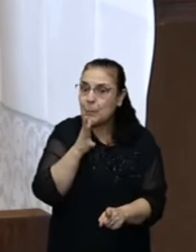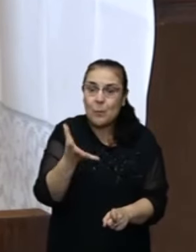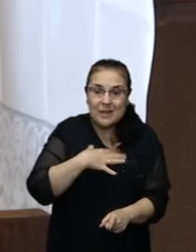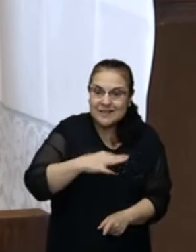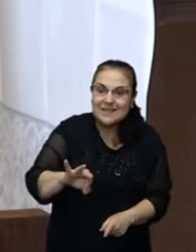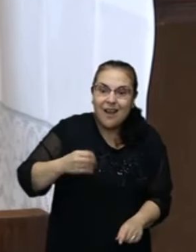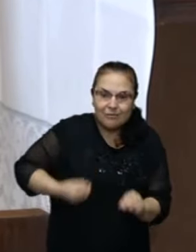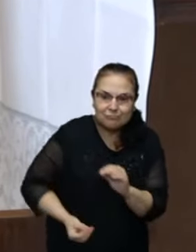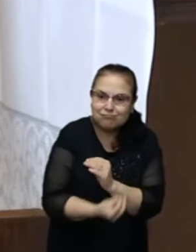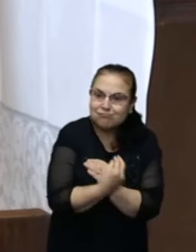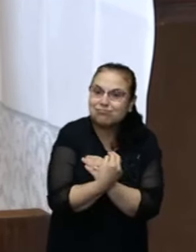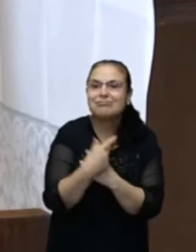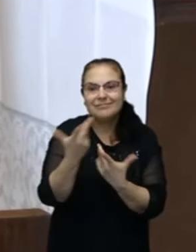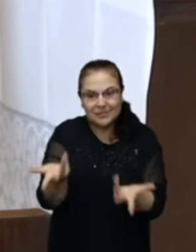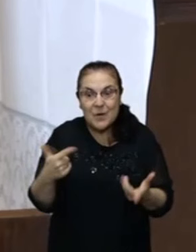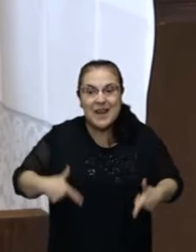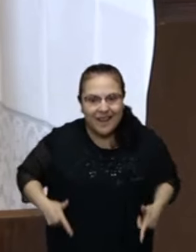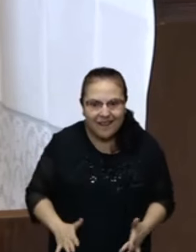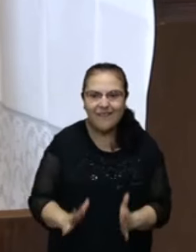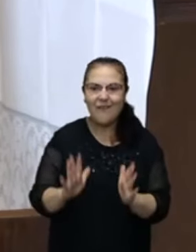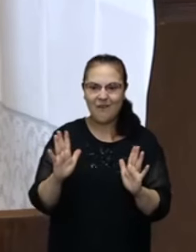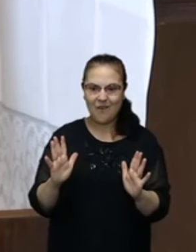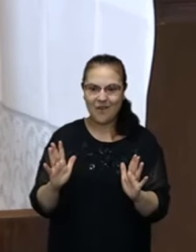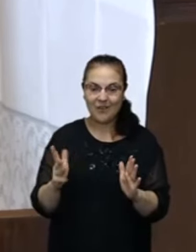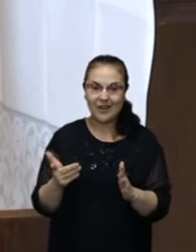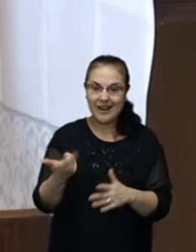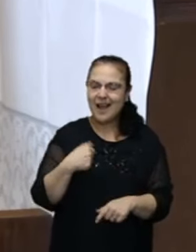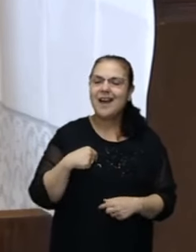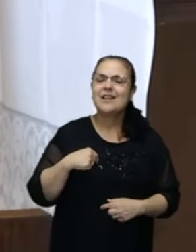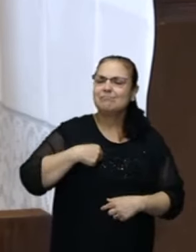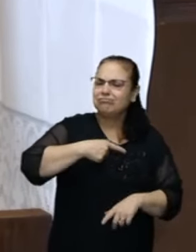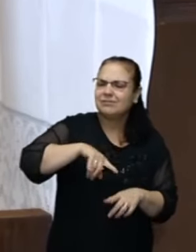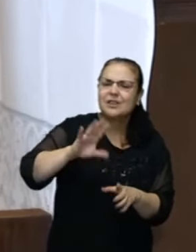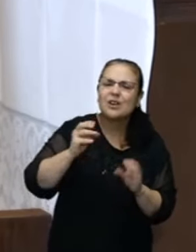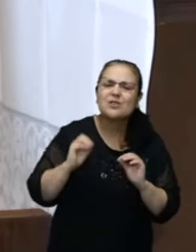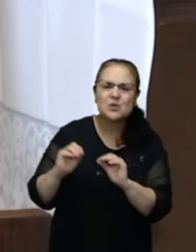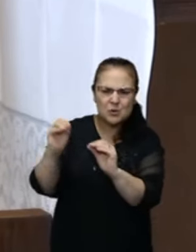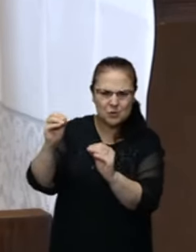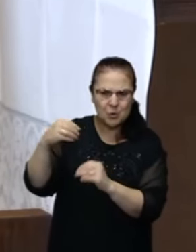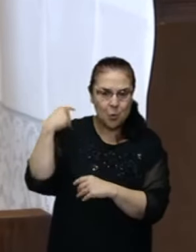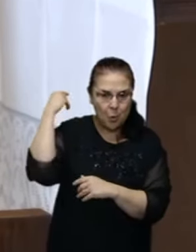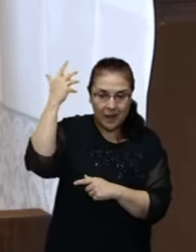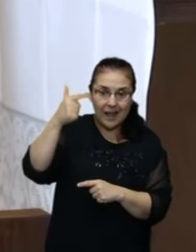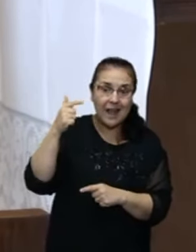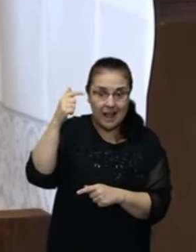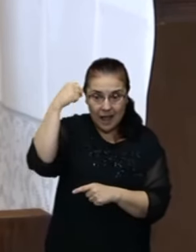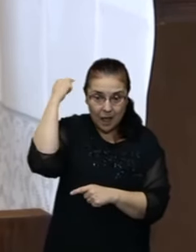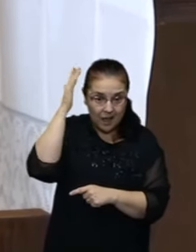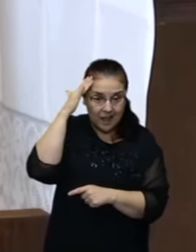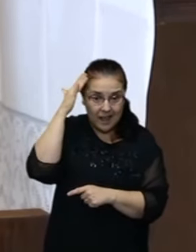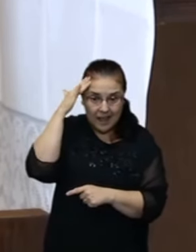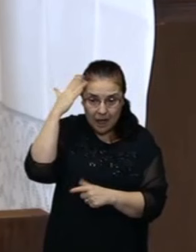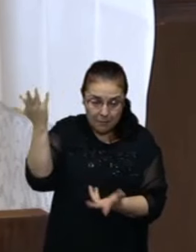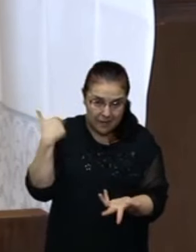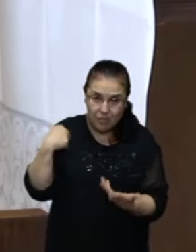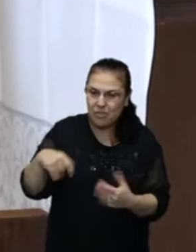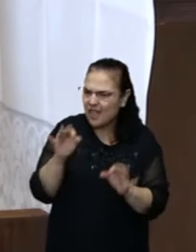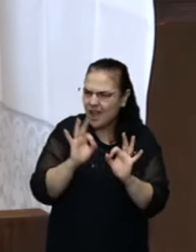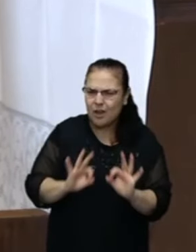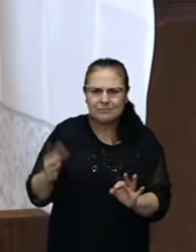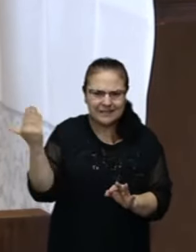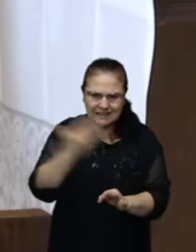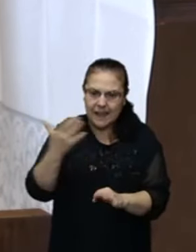darás a luz un hijo. La navaja no pasará por su cabeza, porque el niño será un nazir de